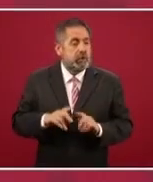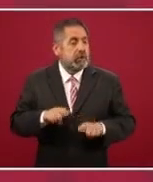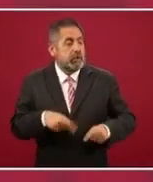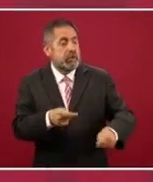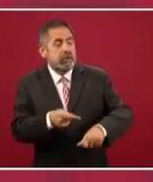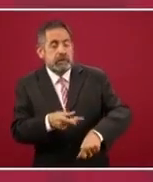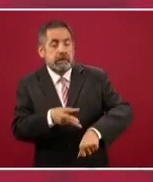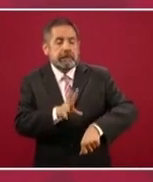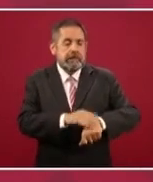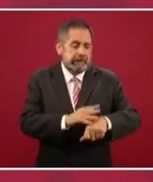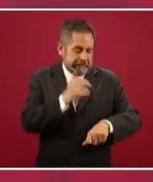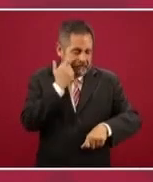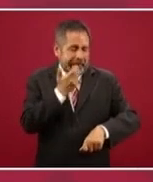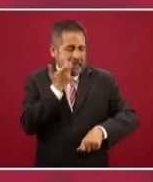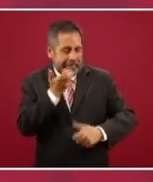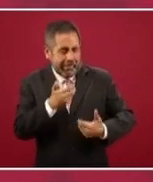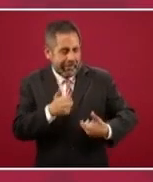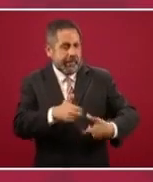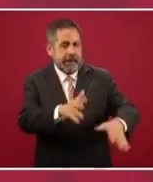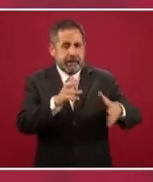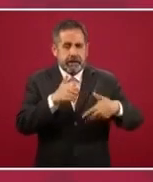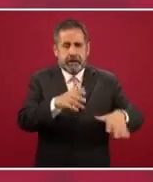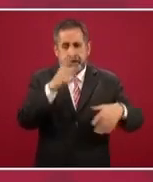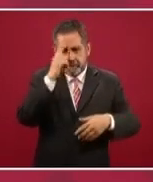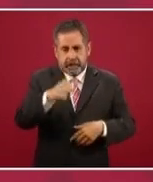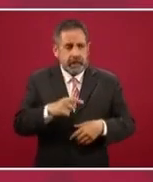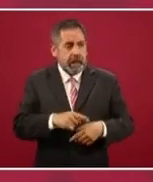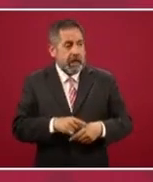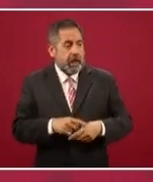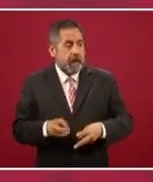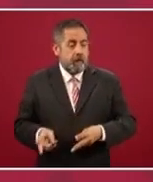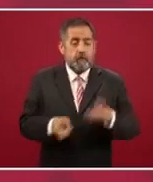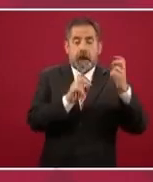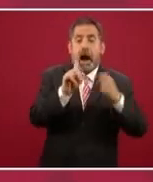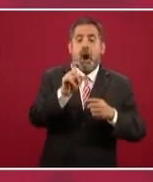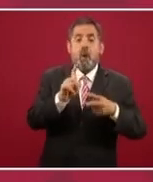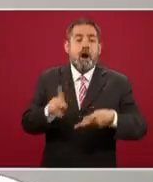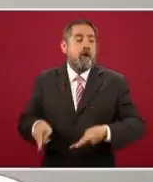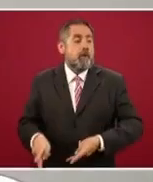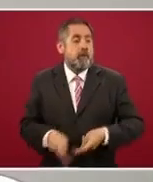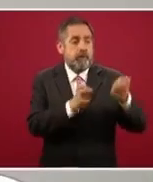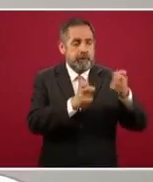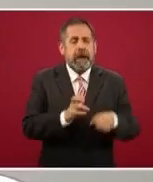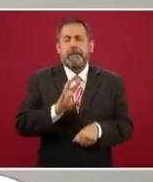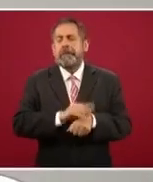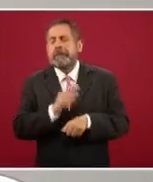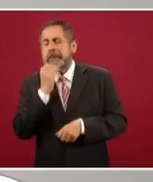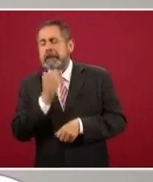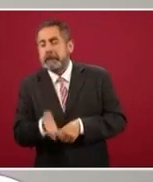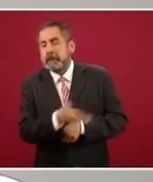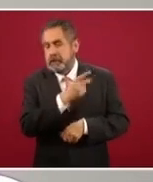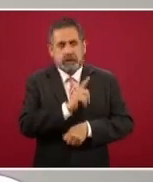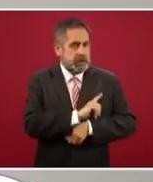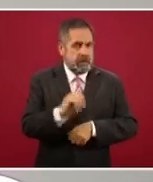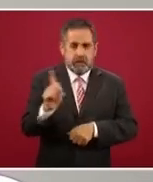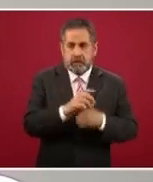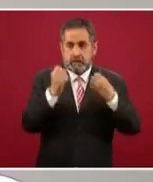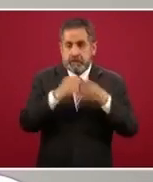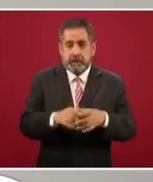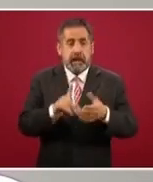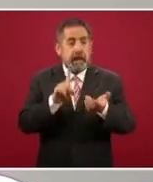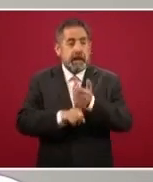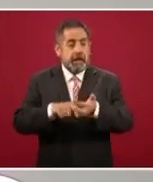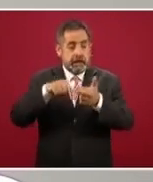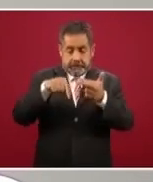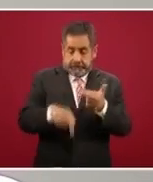permisos, ¿sí?, para extraer agua, ¿sí?, y afectar mantos